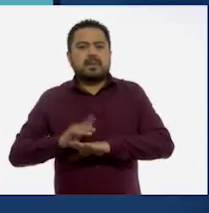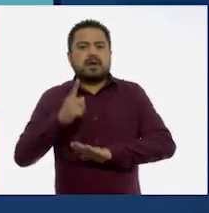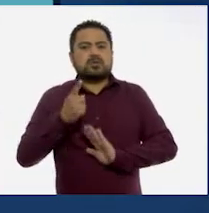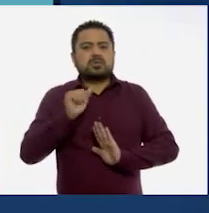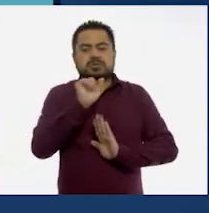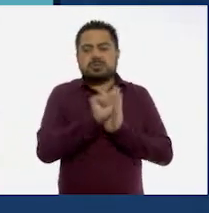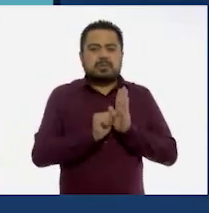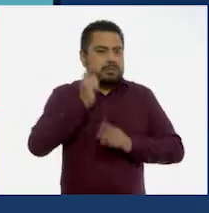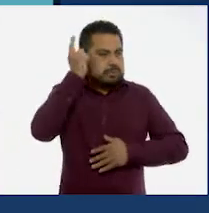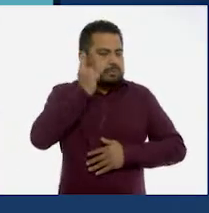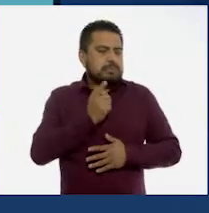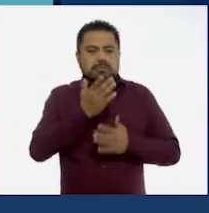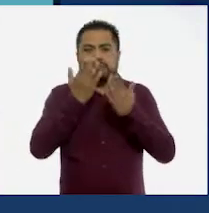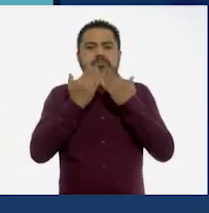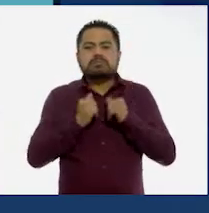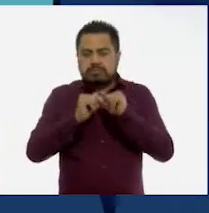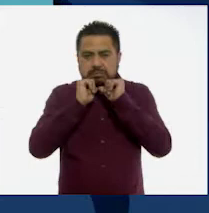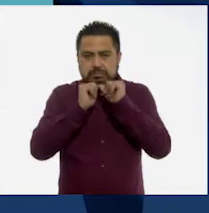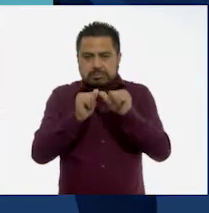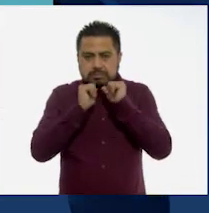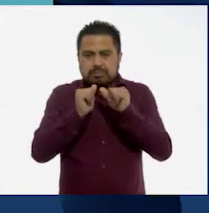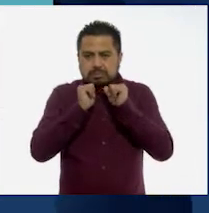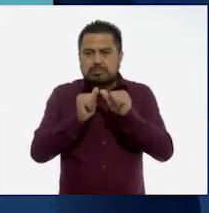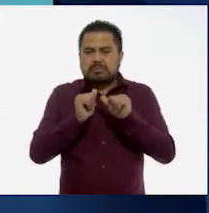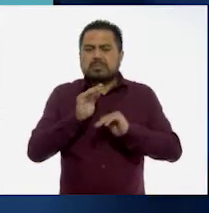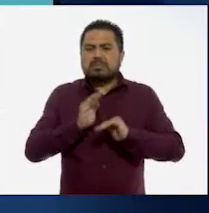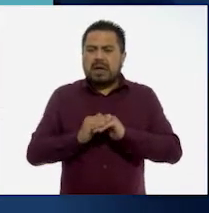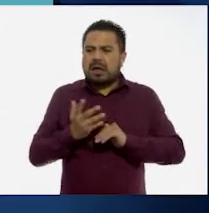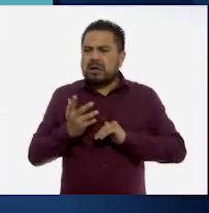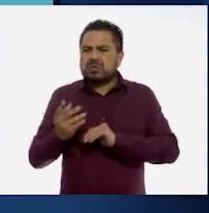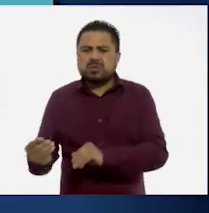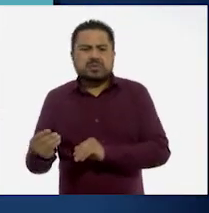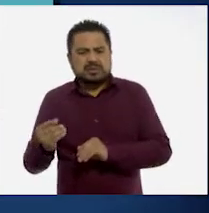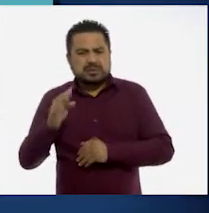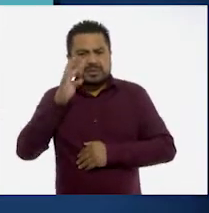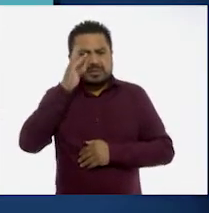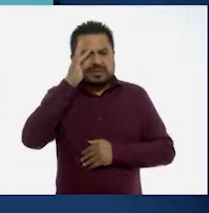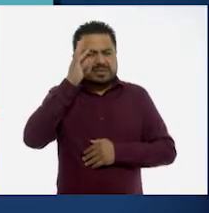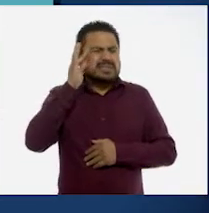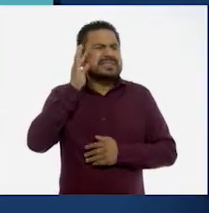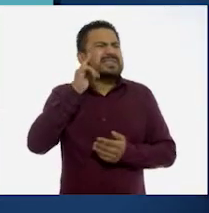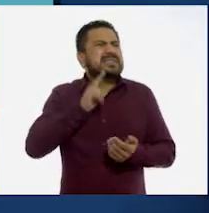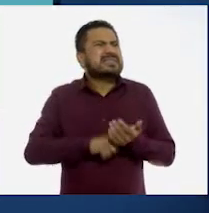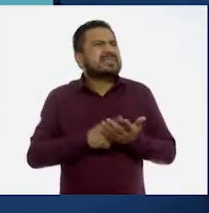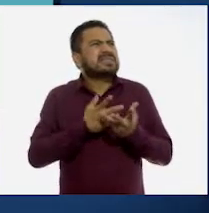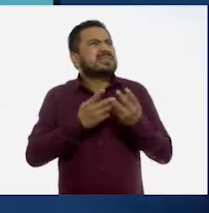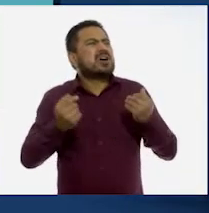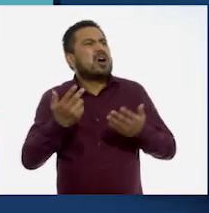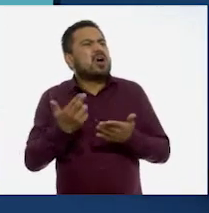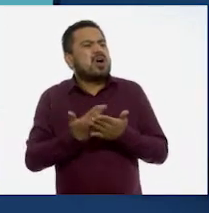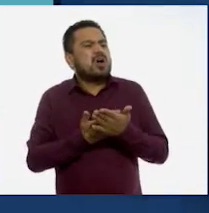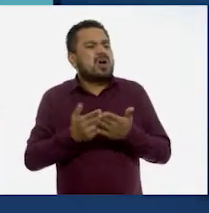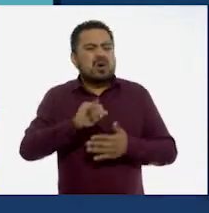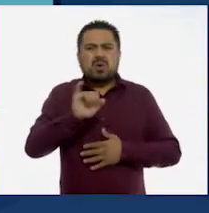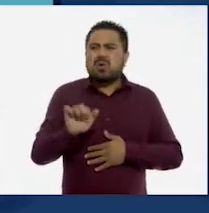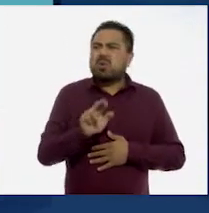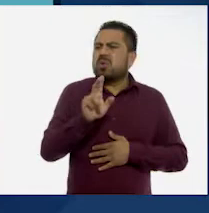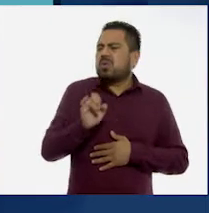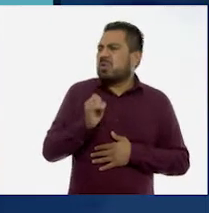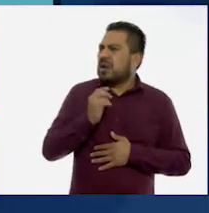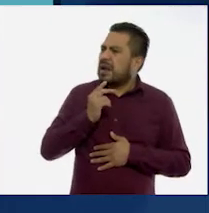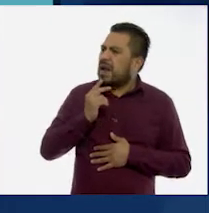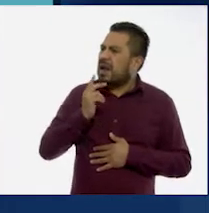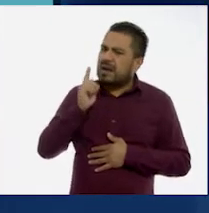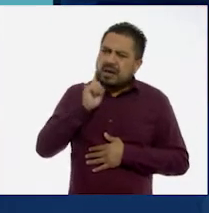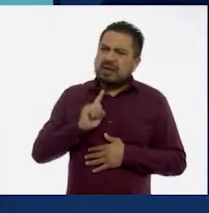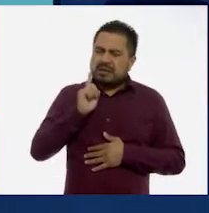mes sin dormir, lo cual empezaba a dejarle huellas. Las mejillas habían perdido aquel tono rosado que Julia conservaba, a